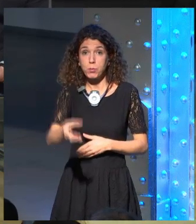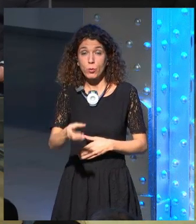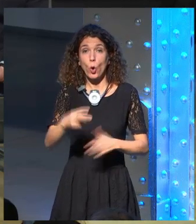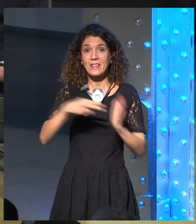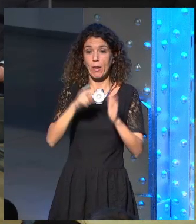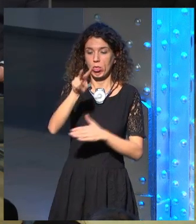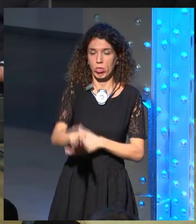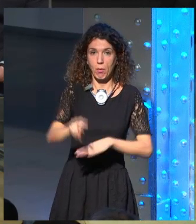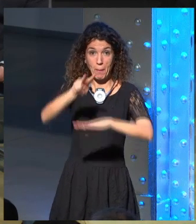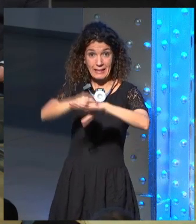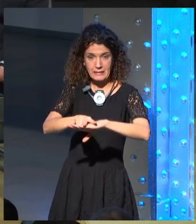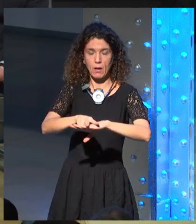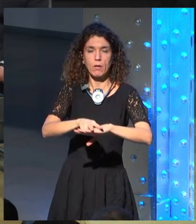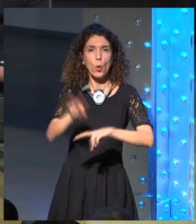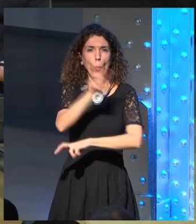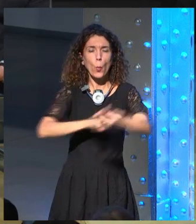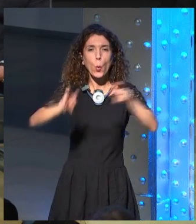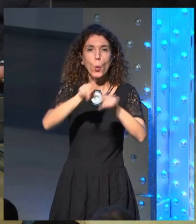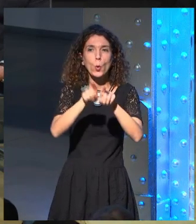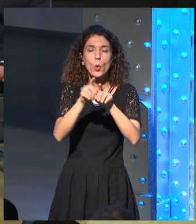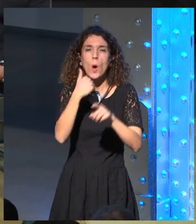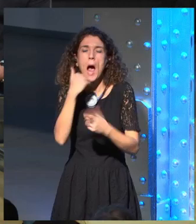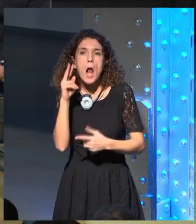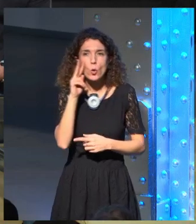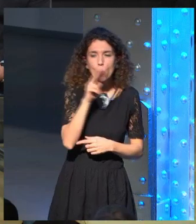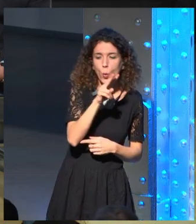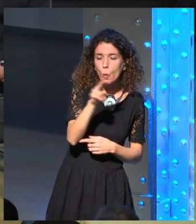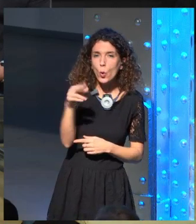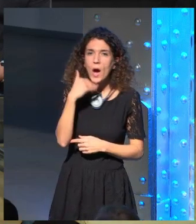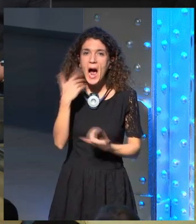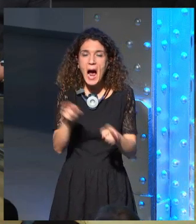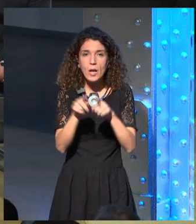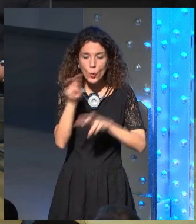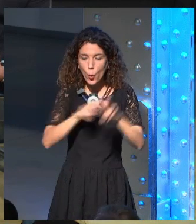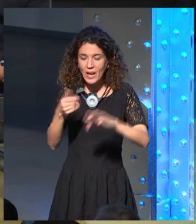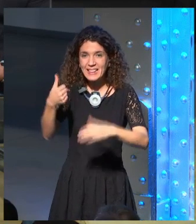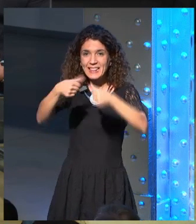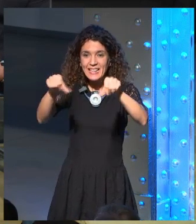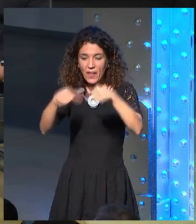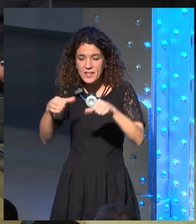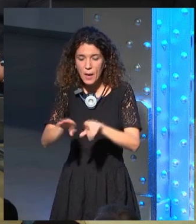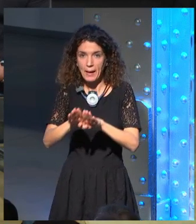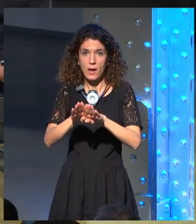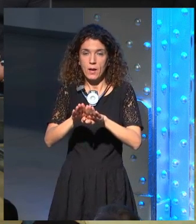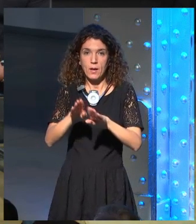sobre la mesa, busco por un momento un punto de velcro o una tira de cinta adhesiva para que no se